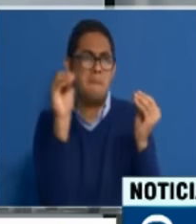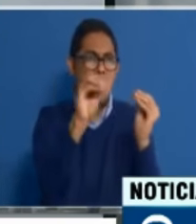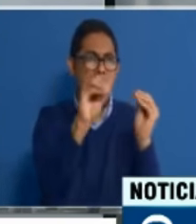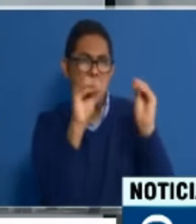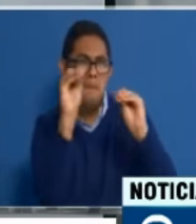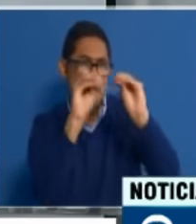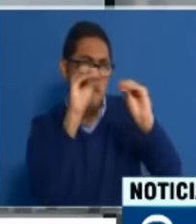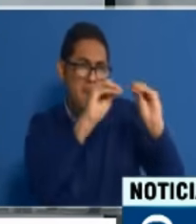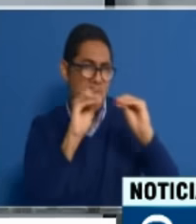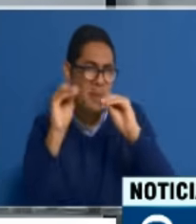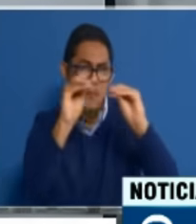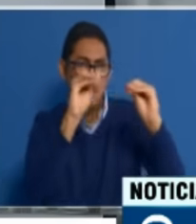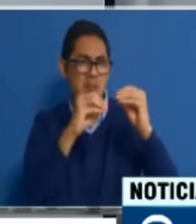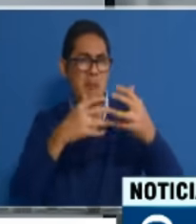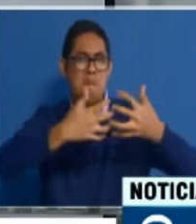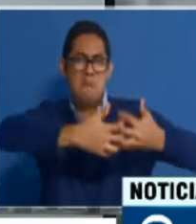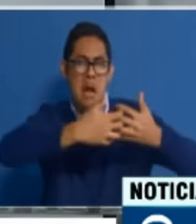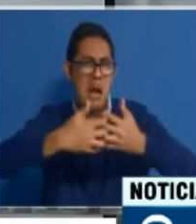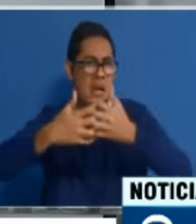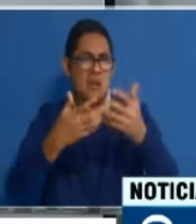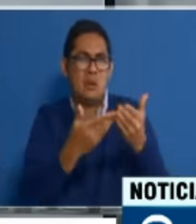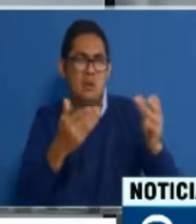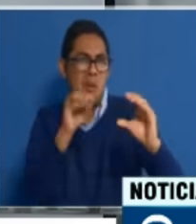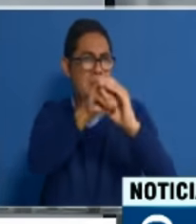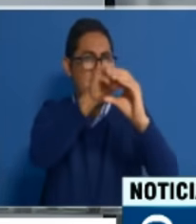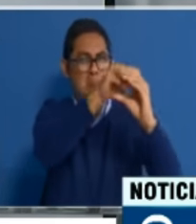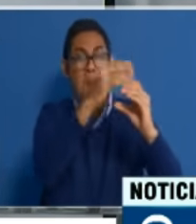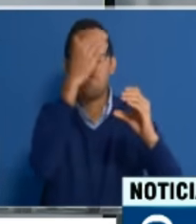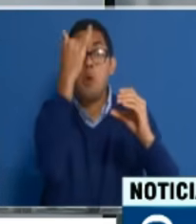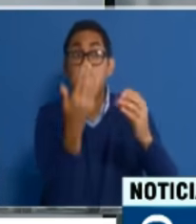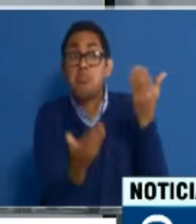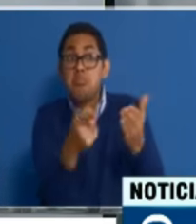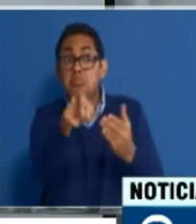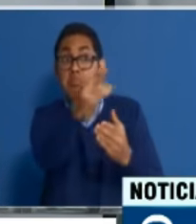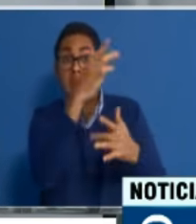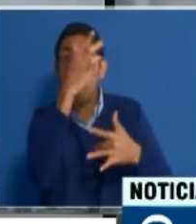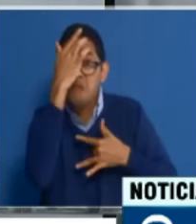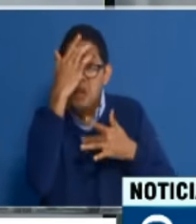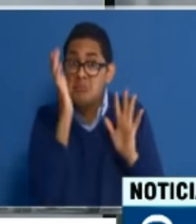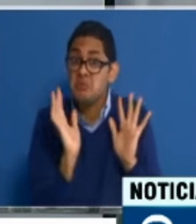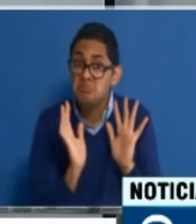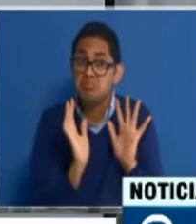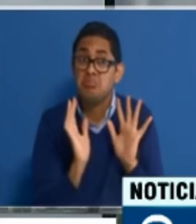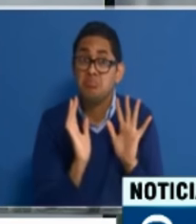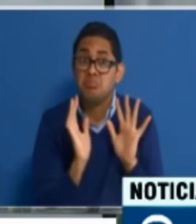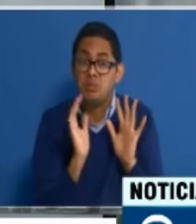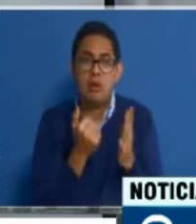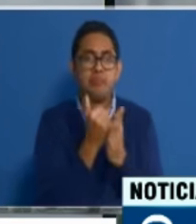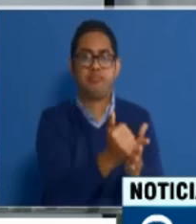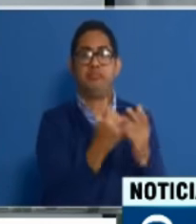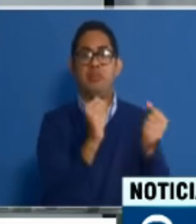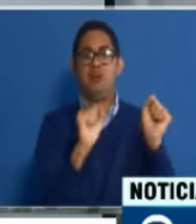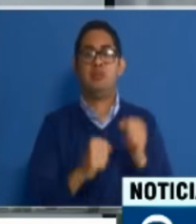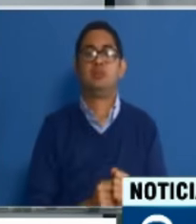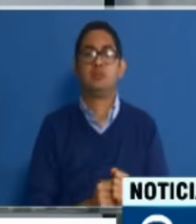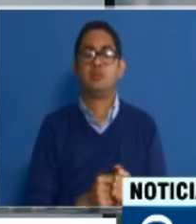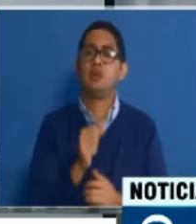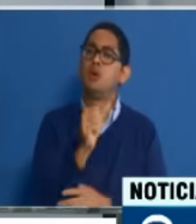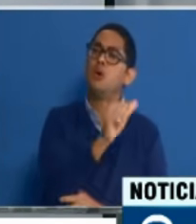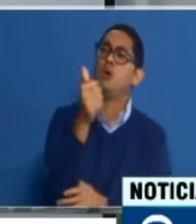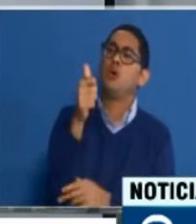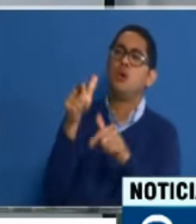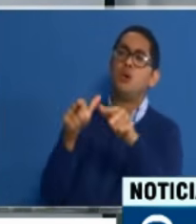equiparlo. Y asimismo, en Buenos Aires, en el